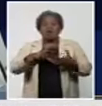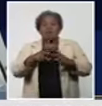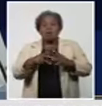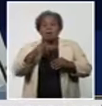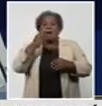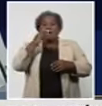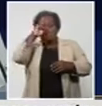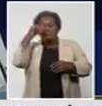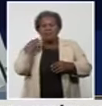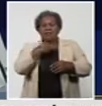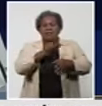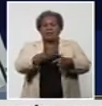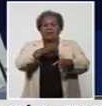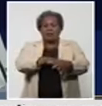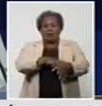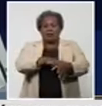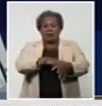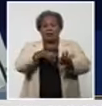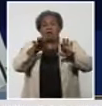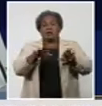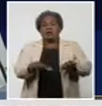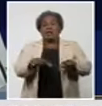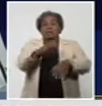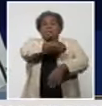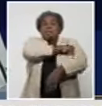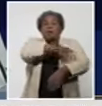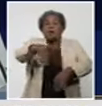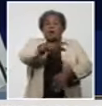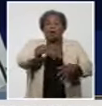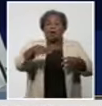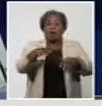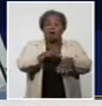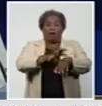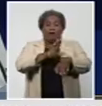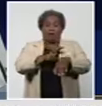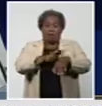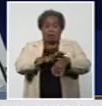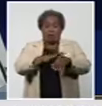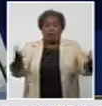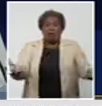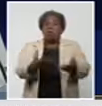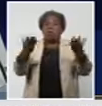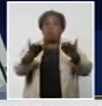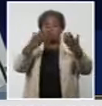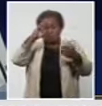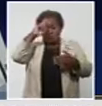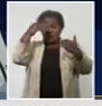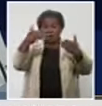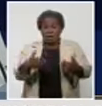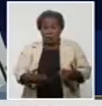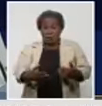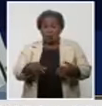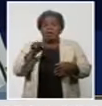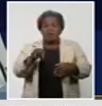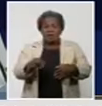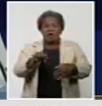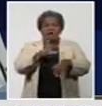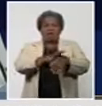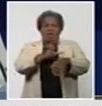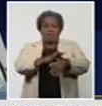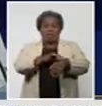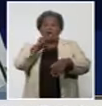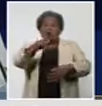el llamado a evitar que el pueblo se enferme, desde la promoción de salud y la prevención de las enfermedades, son logros que